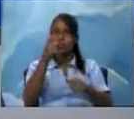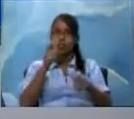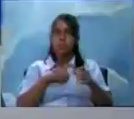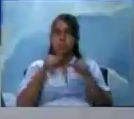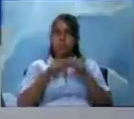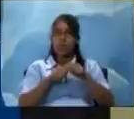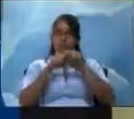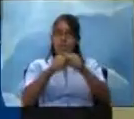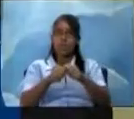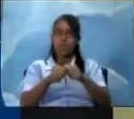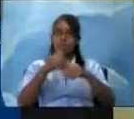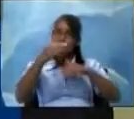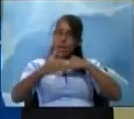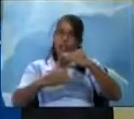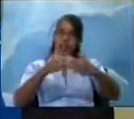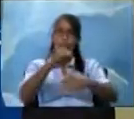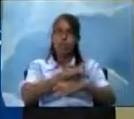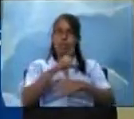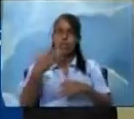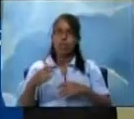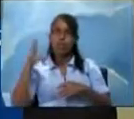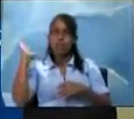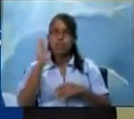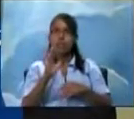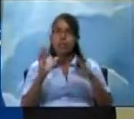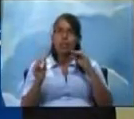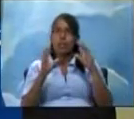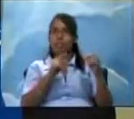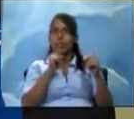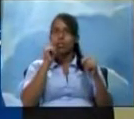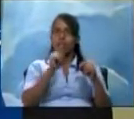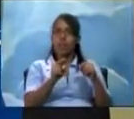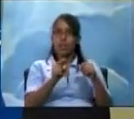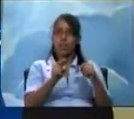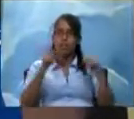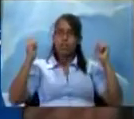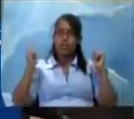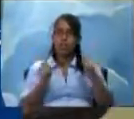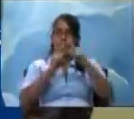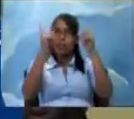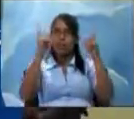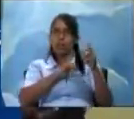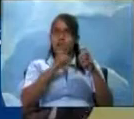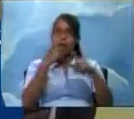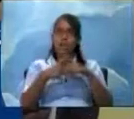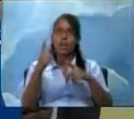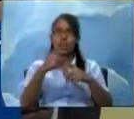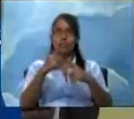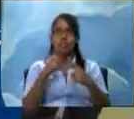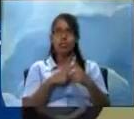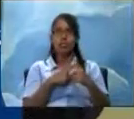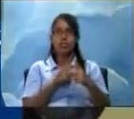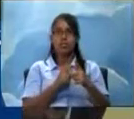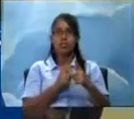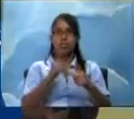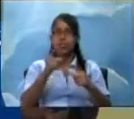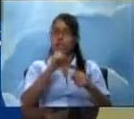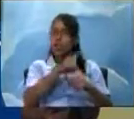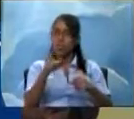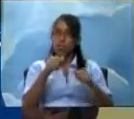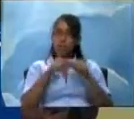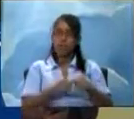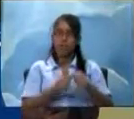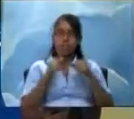la secuencia, llevando la secuencia de lo que se viene hablando, ellos se sorprenderán en aquel entonces. Ellos van a